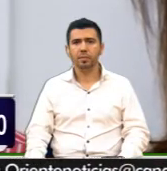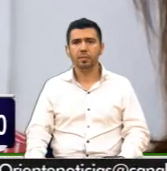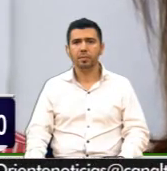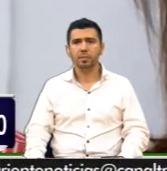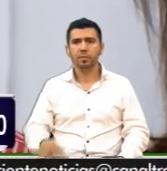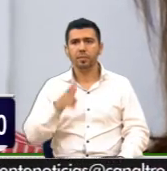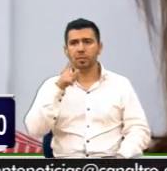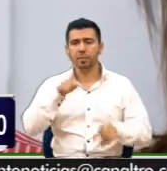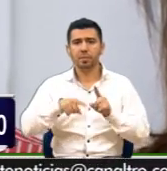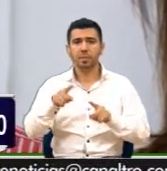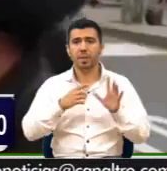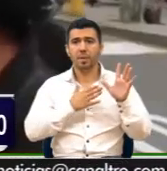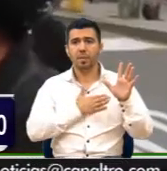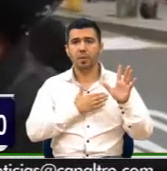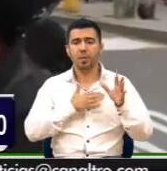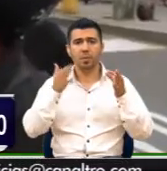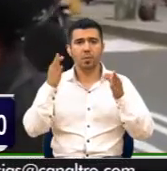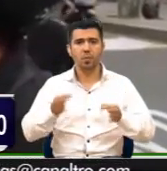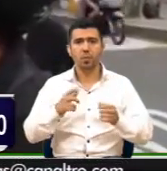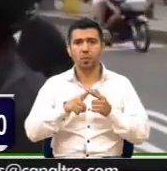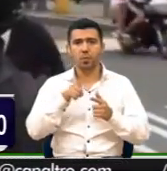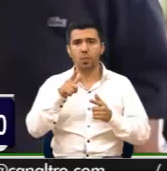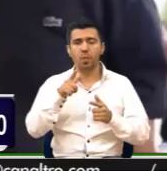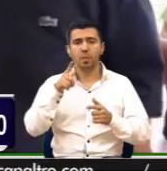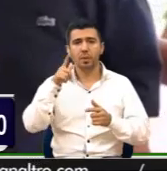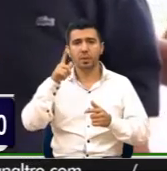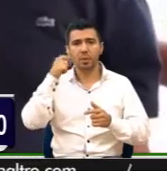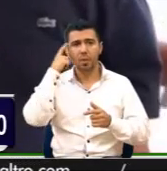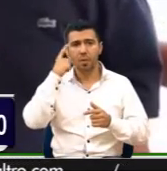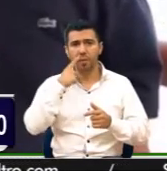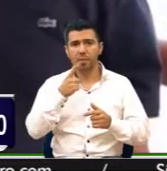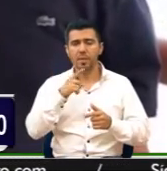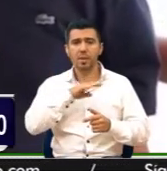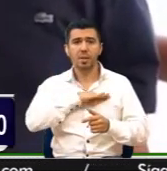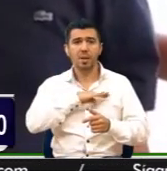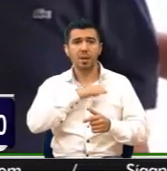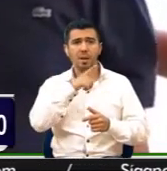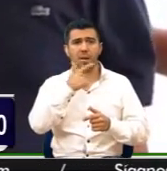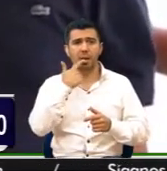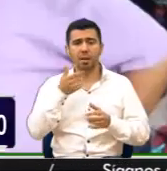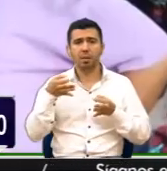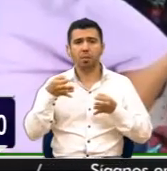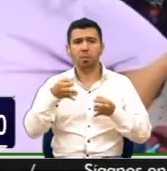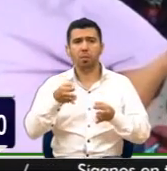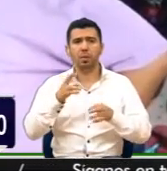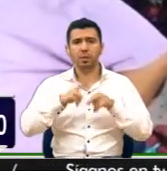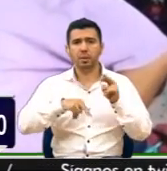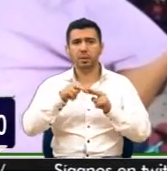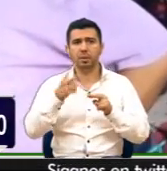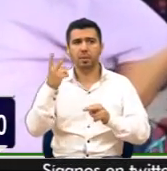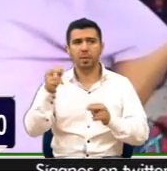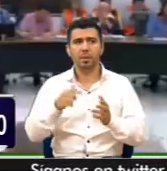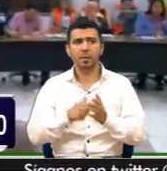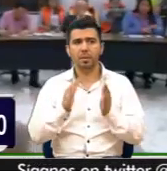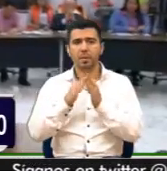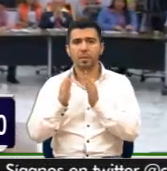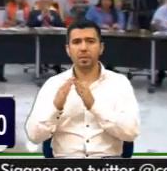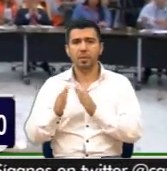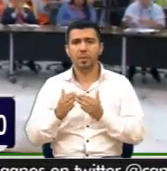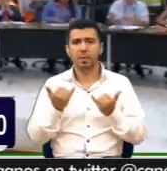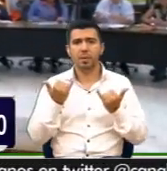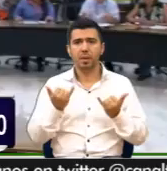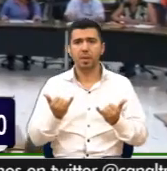sentido, los concejales destacan el compromiso adquirido por Rodolfo Hernández de construir 20.000 viviendas.